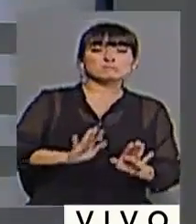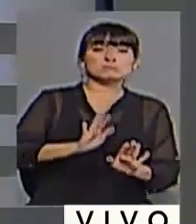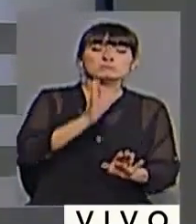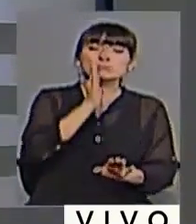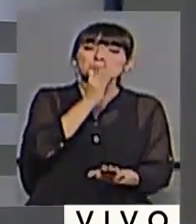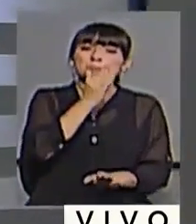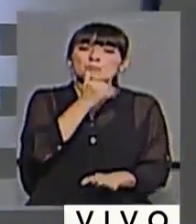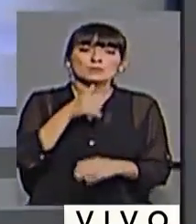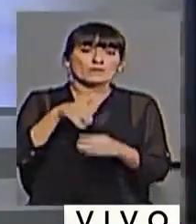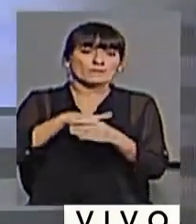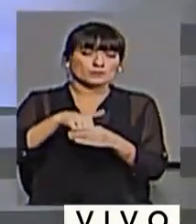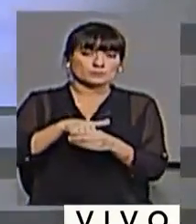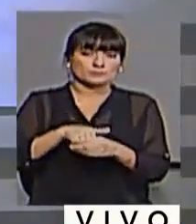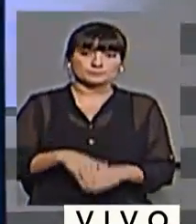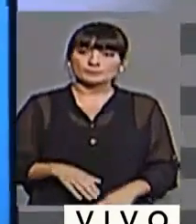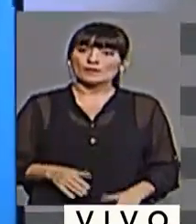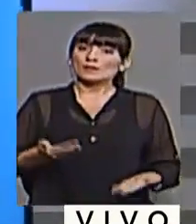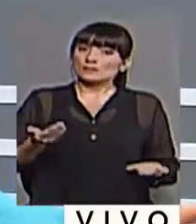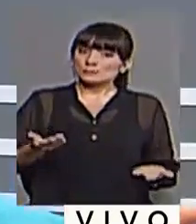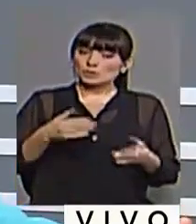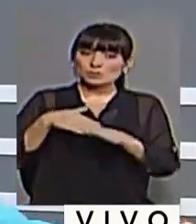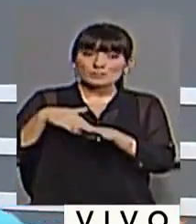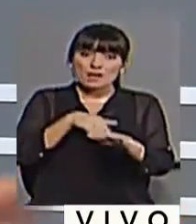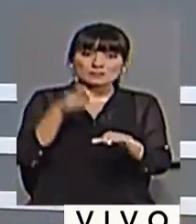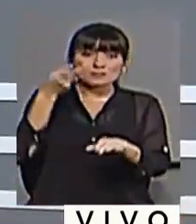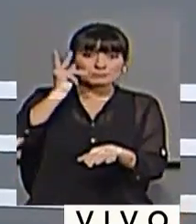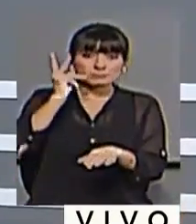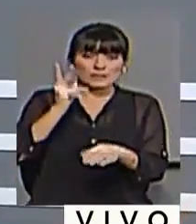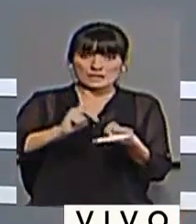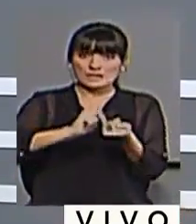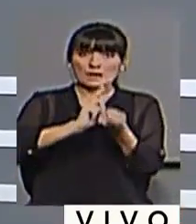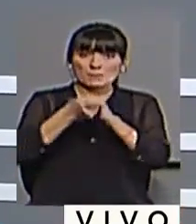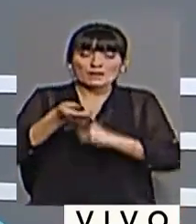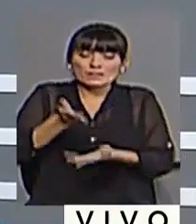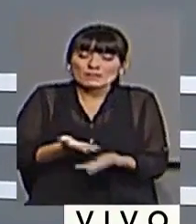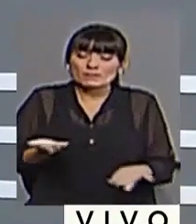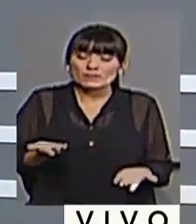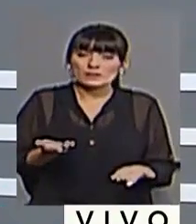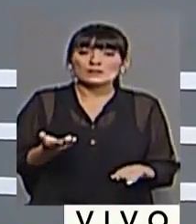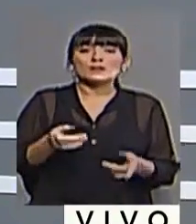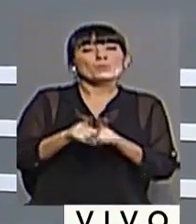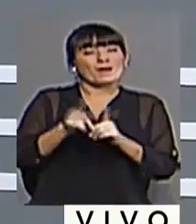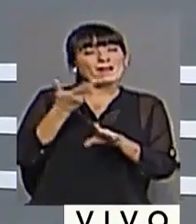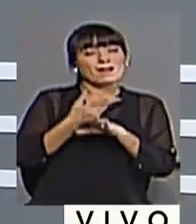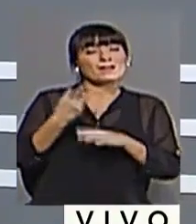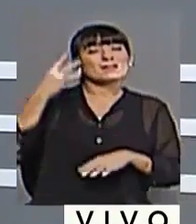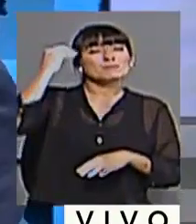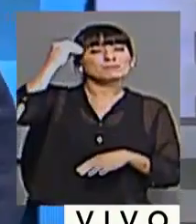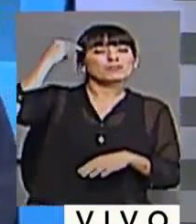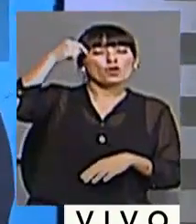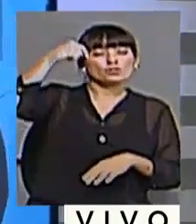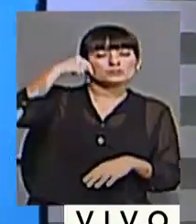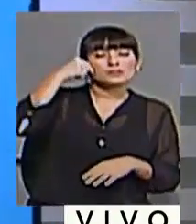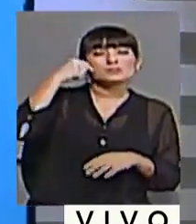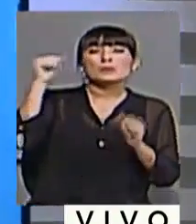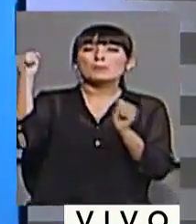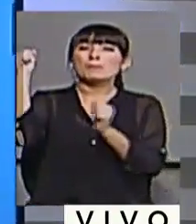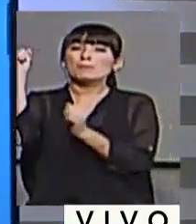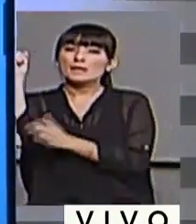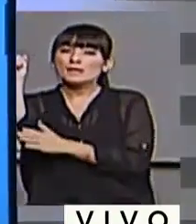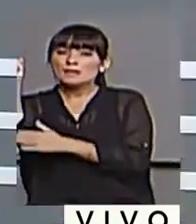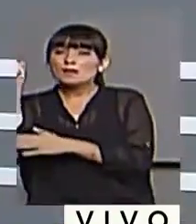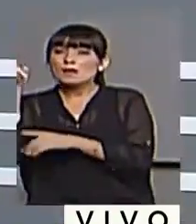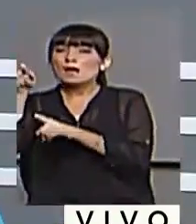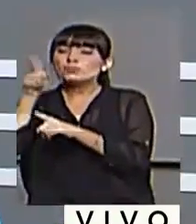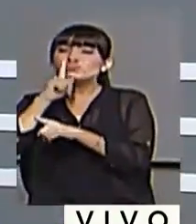el Transantiago lo van a terminar? El Transantiago tiene que cambiar hacia un sistema que funcione. ¿Ve que tiene coincidencias con Piñera, que dice que es cercano a la democracia cristiana con